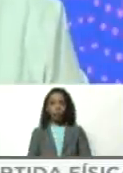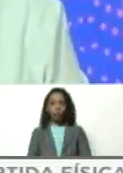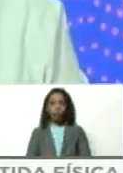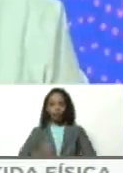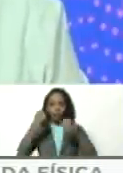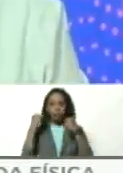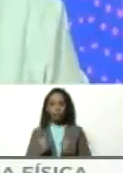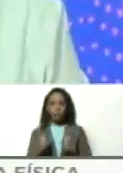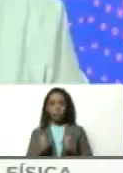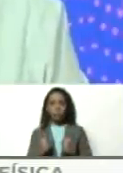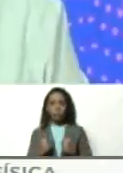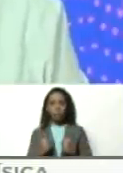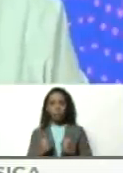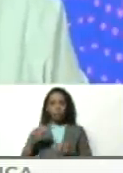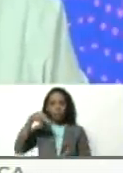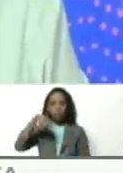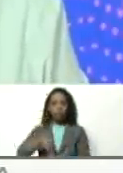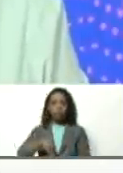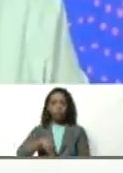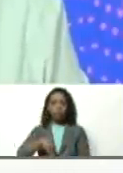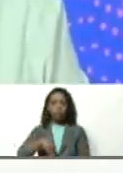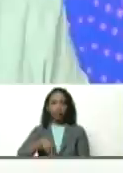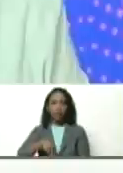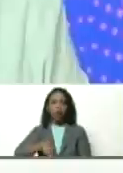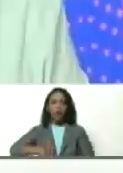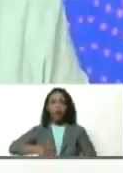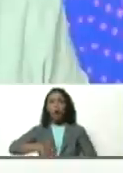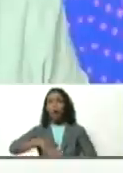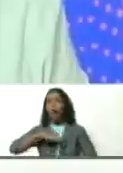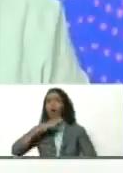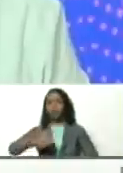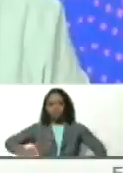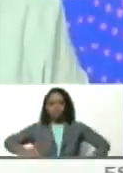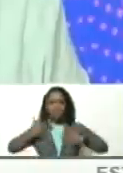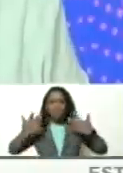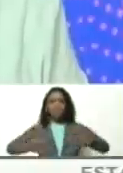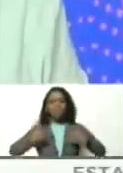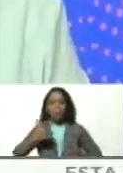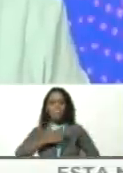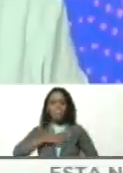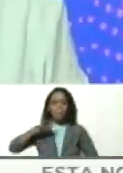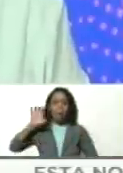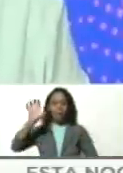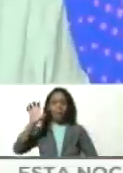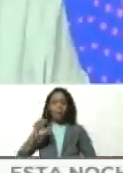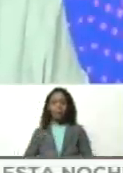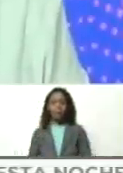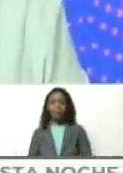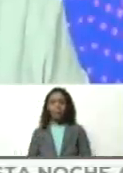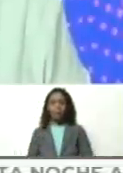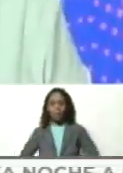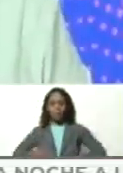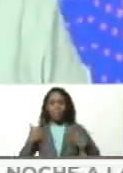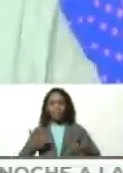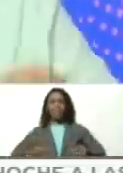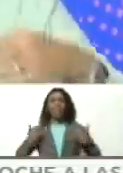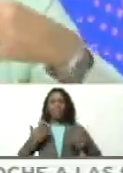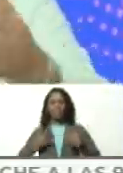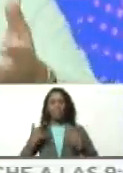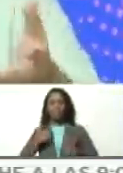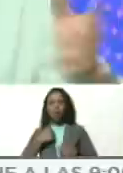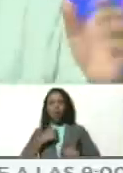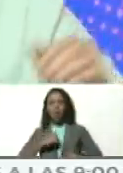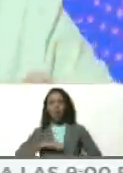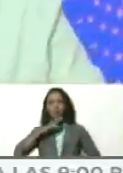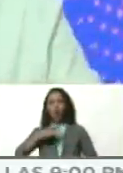Firme, de pie, lleno de motivación por mi patria, lleno de alegría que